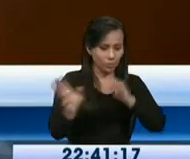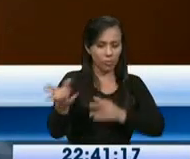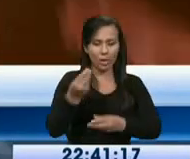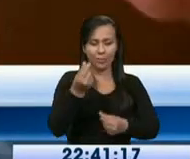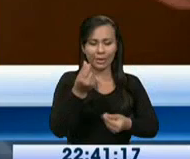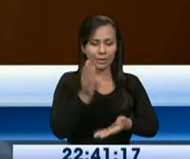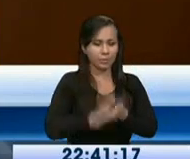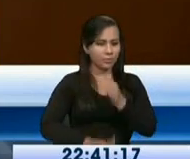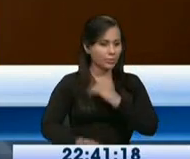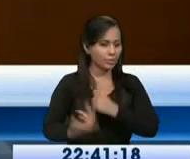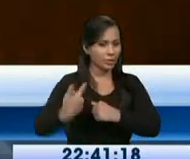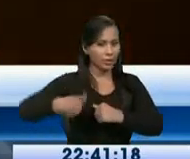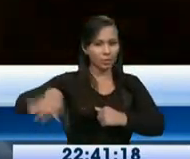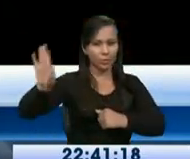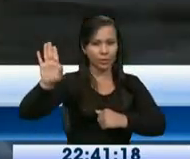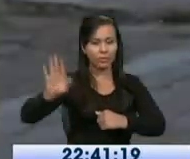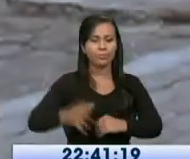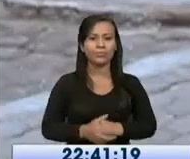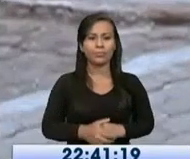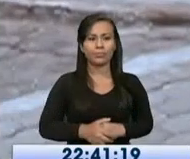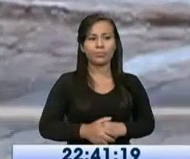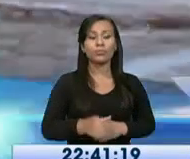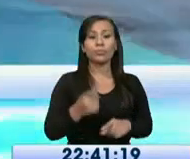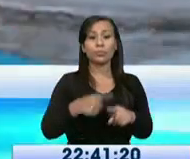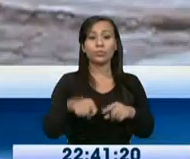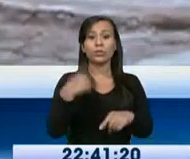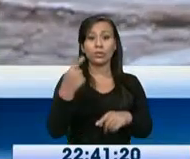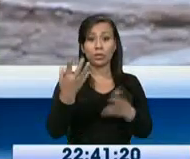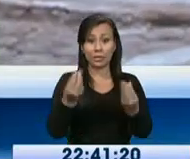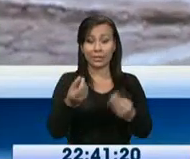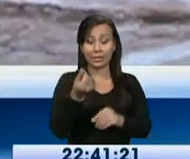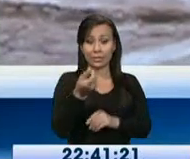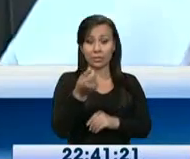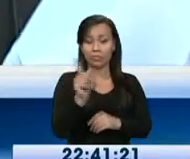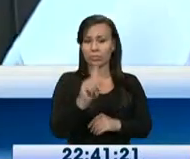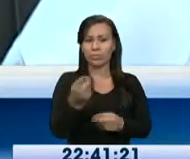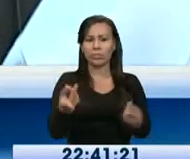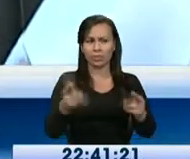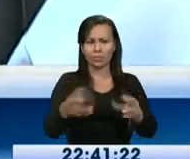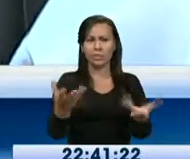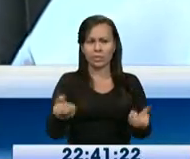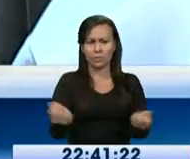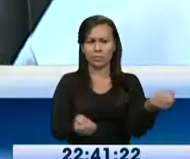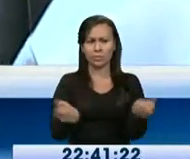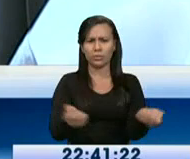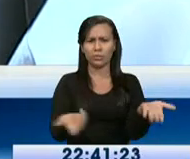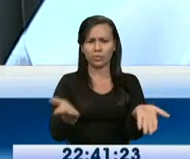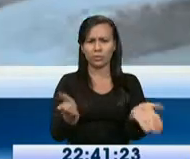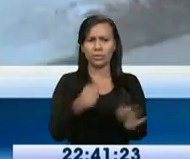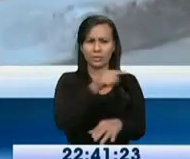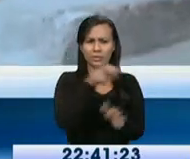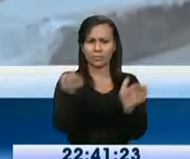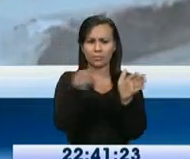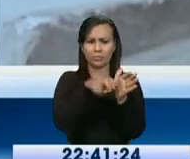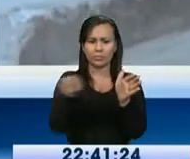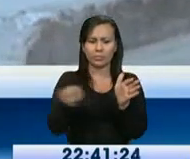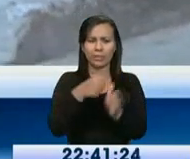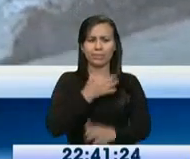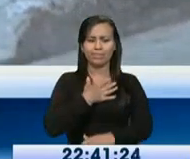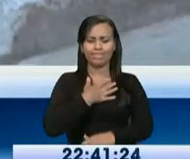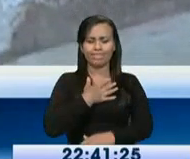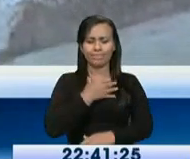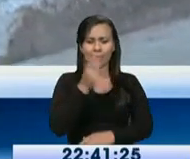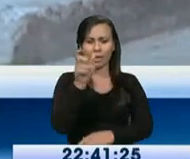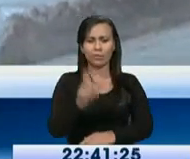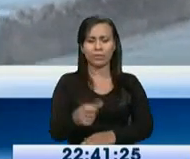se cogió y se fue a caer al lado. Pero no solo querían la plata, también se llevaron el automóvil en el que se movilizaban los afectados. Según